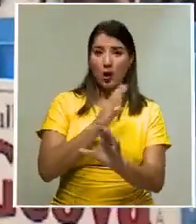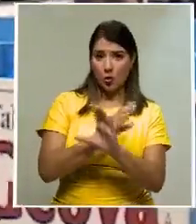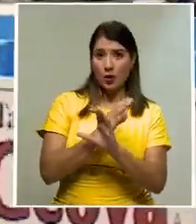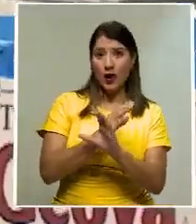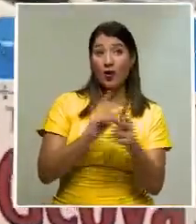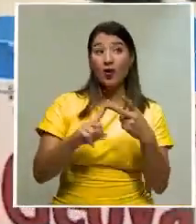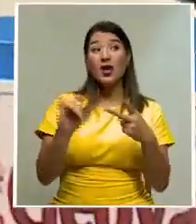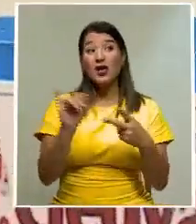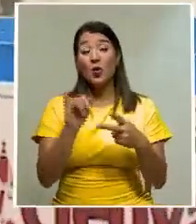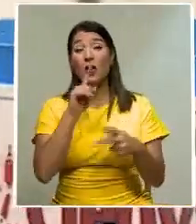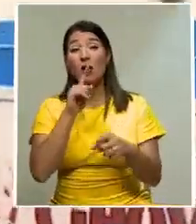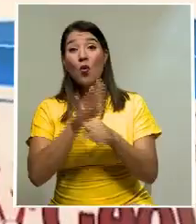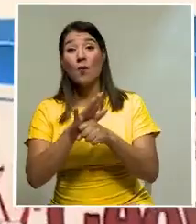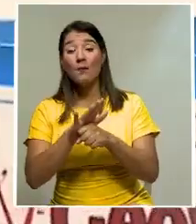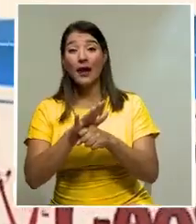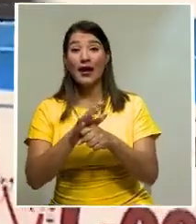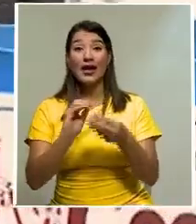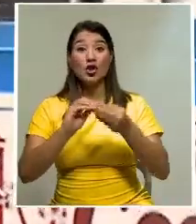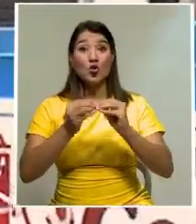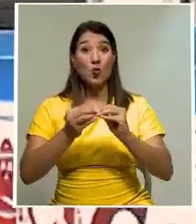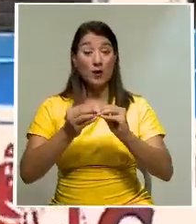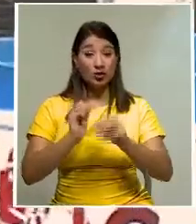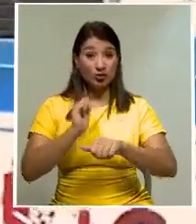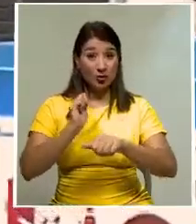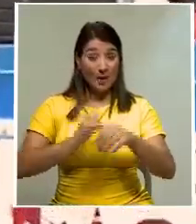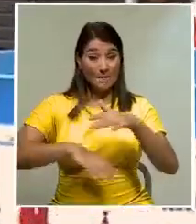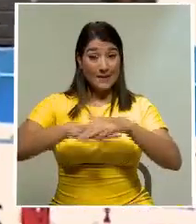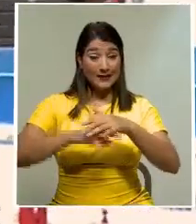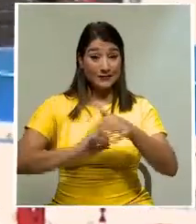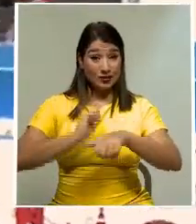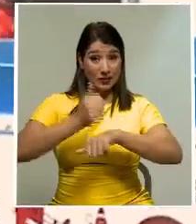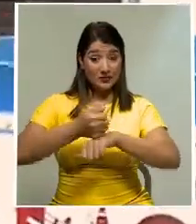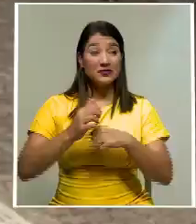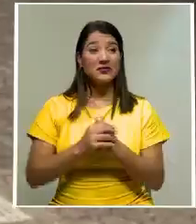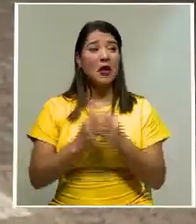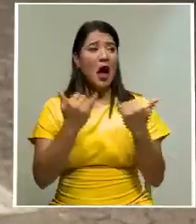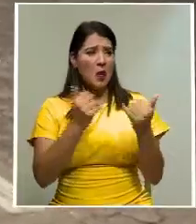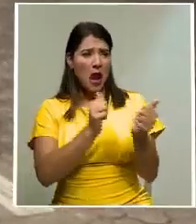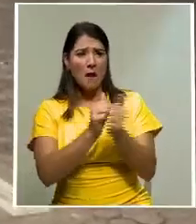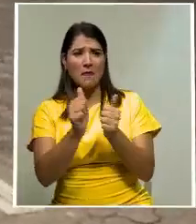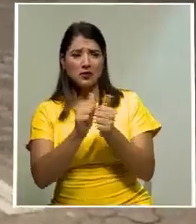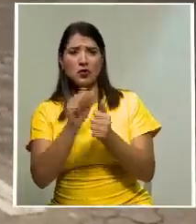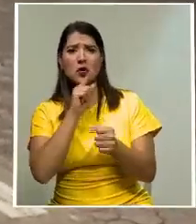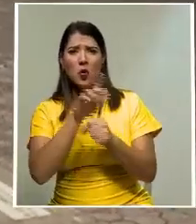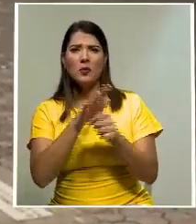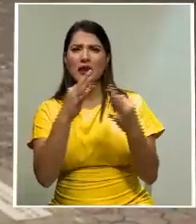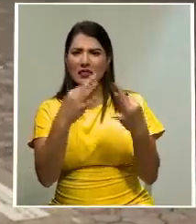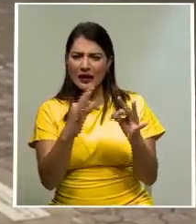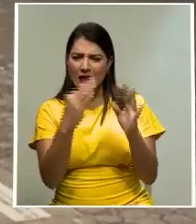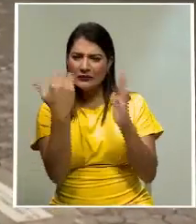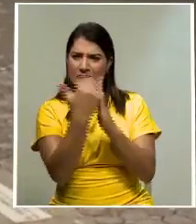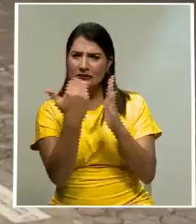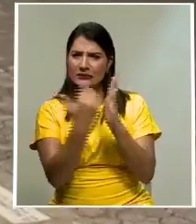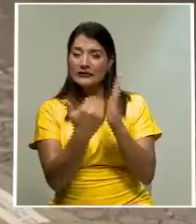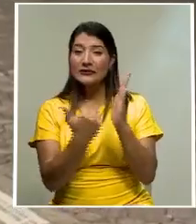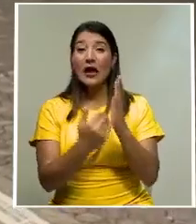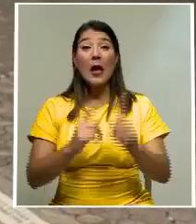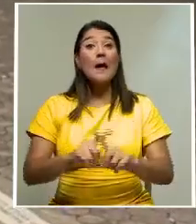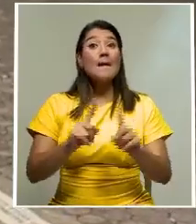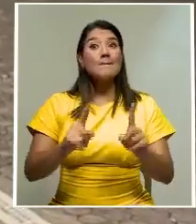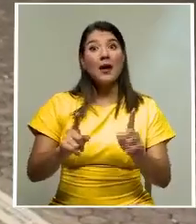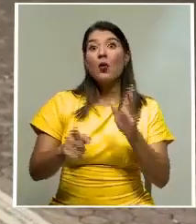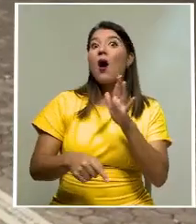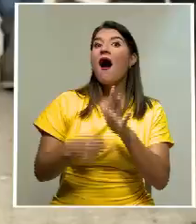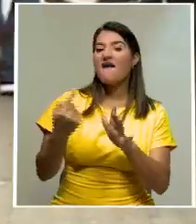aforo permitido. De acuerdo con este cuerpo policial, la mayoría de los comercios cumplen y tratan de seguir paso a paso las medidas, pero se deben atender casos